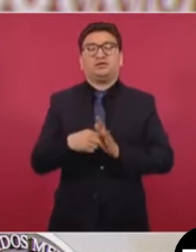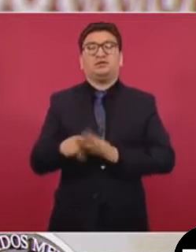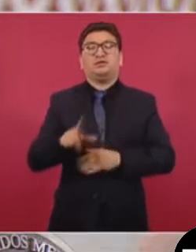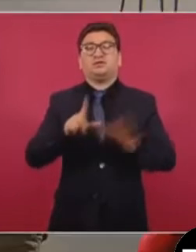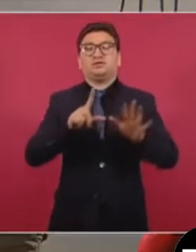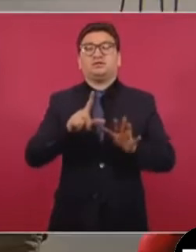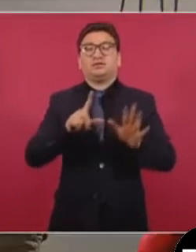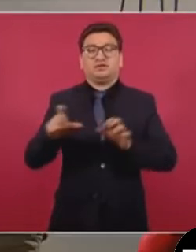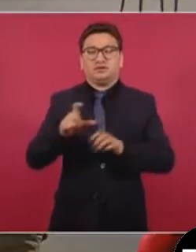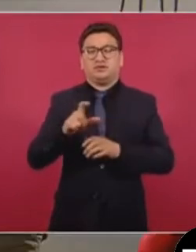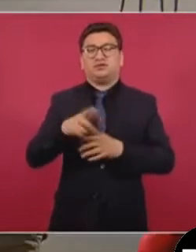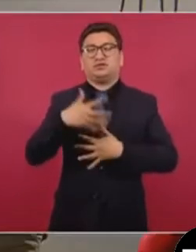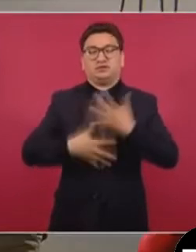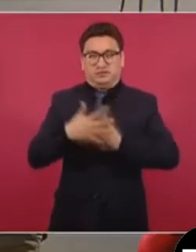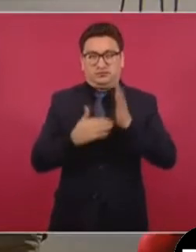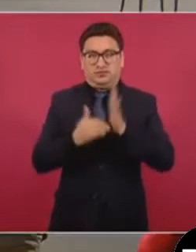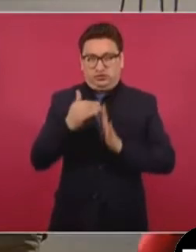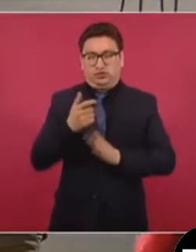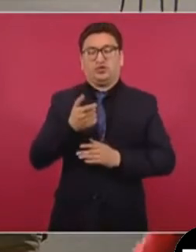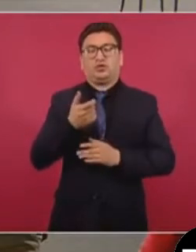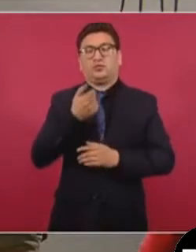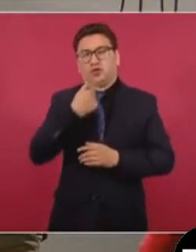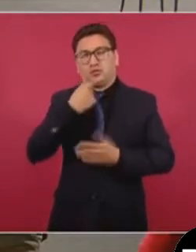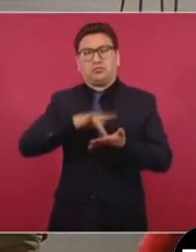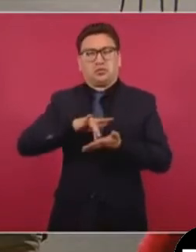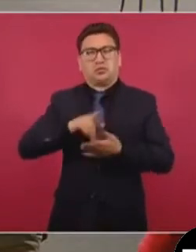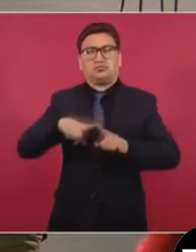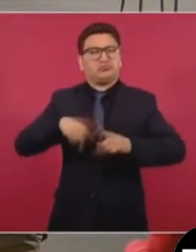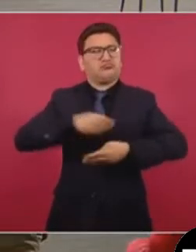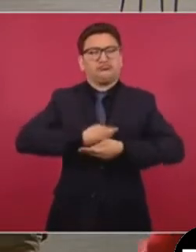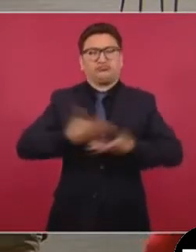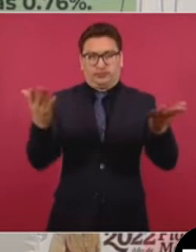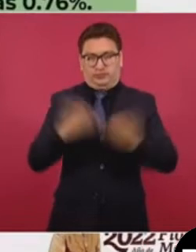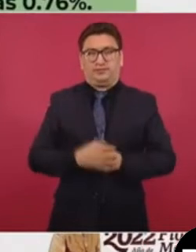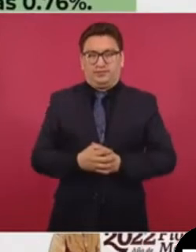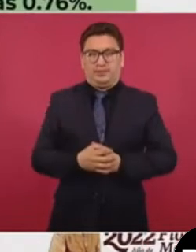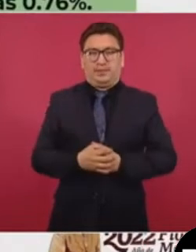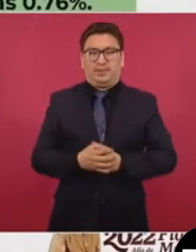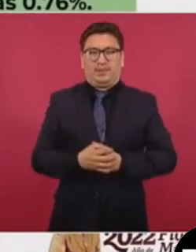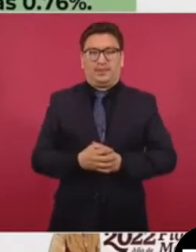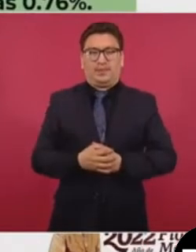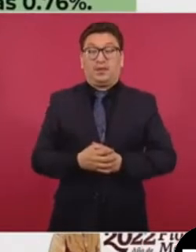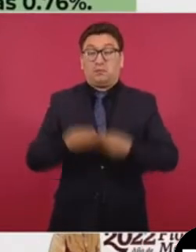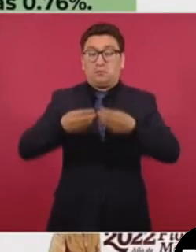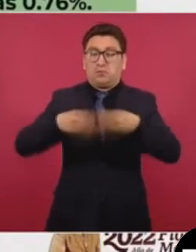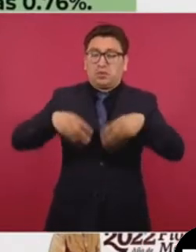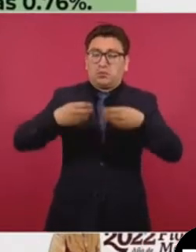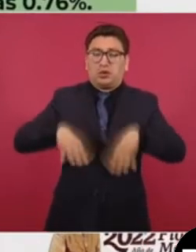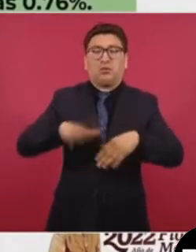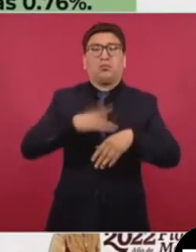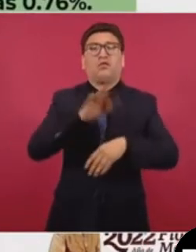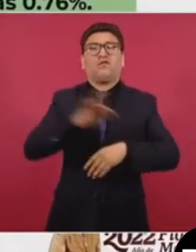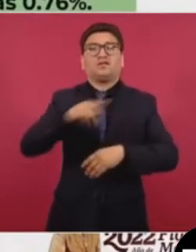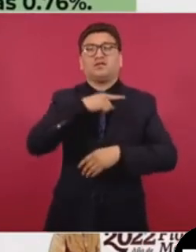2.715 millones de piezas de medicamentos. De ellas, el porcentaje de pérdida por